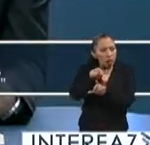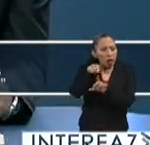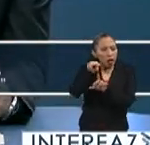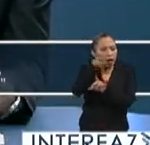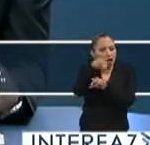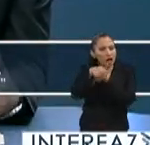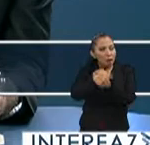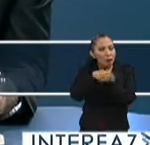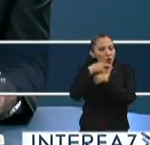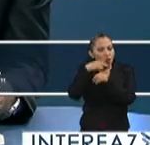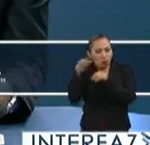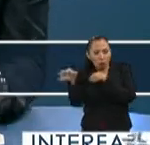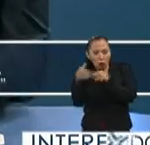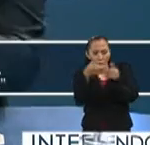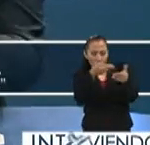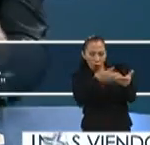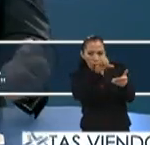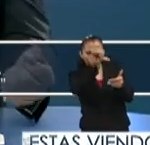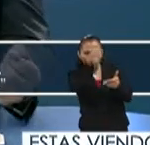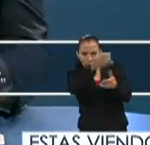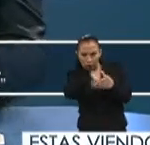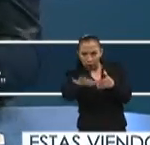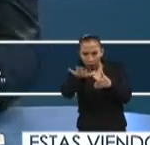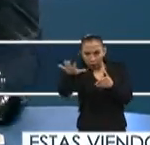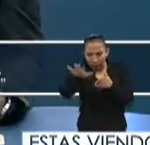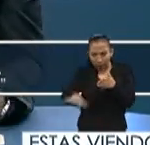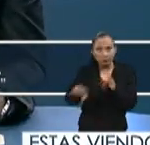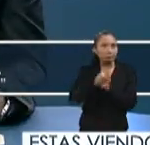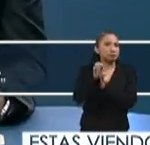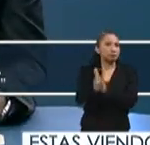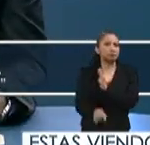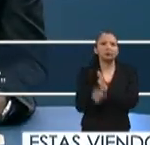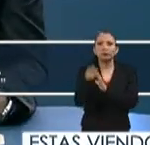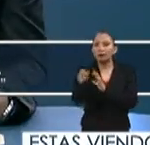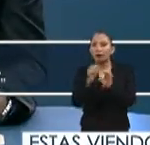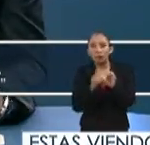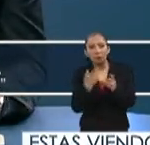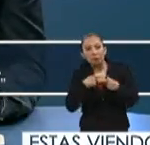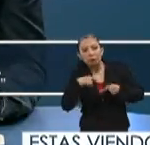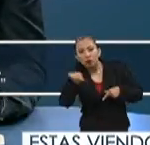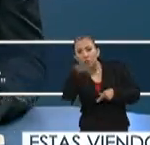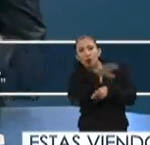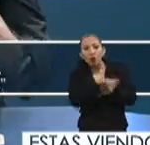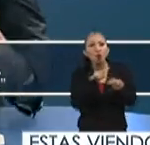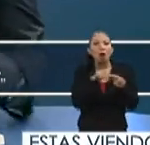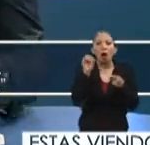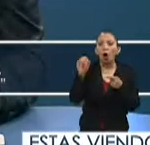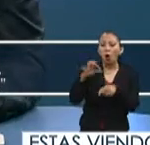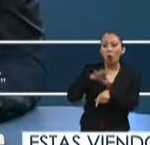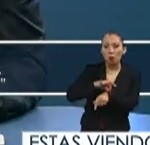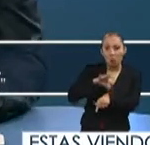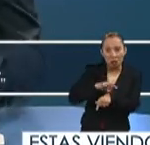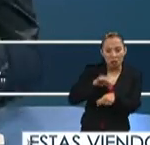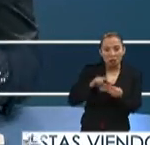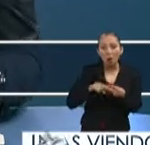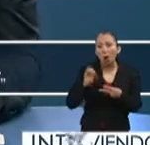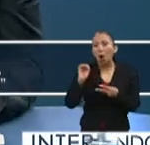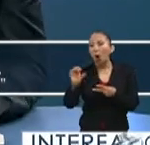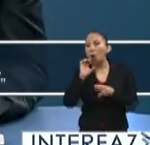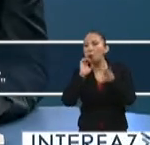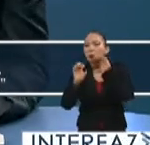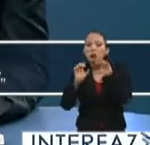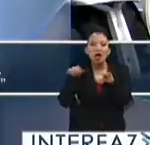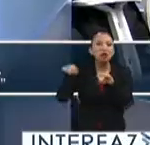como esos datos son utilizados en otros ambientes, ¿no? Como en la sociedad, en la medicina, en los medios